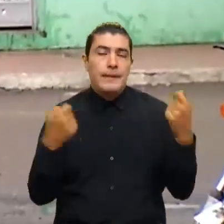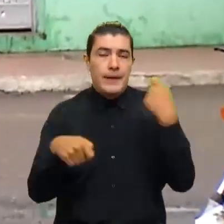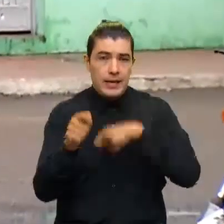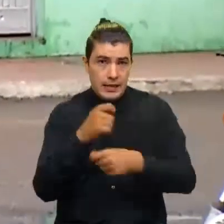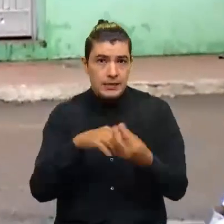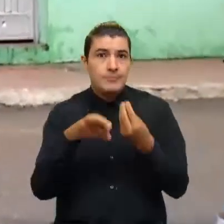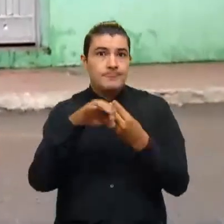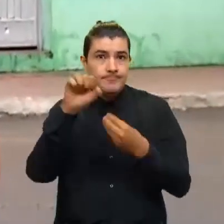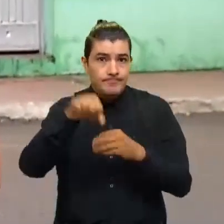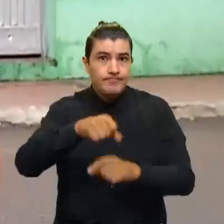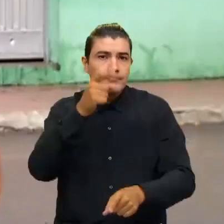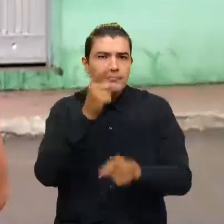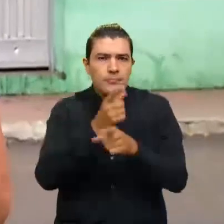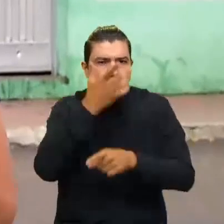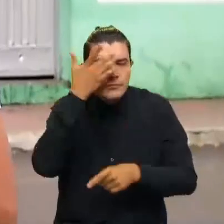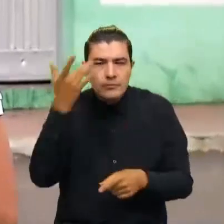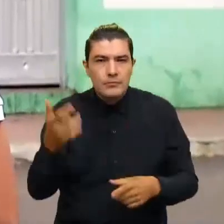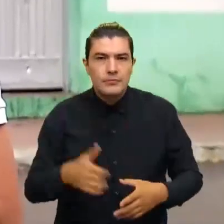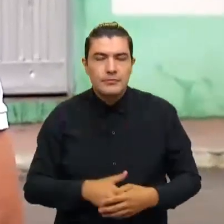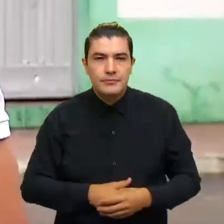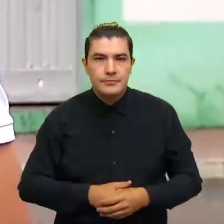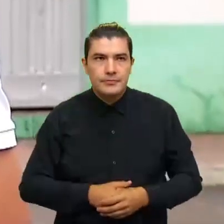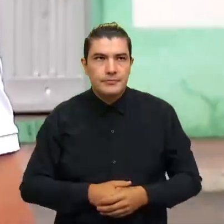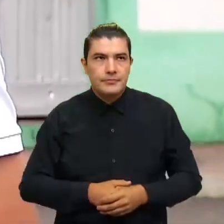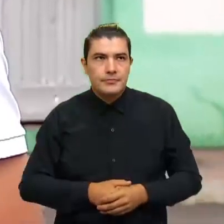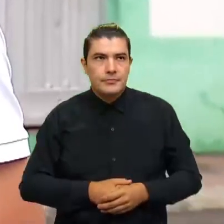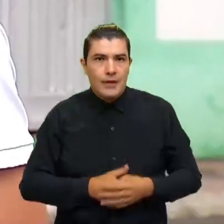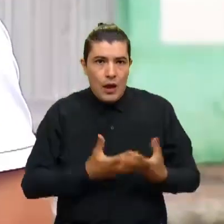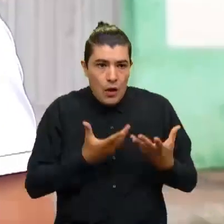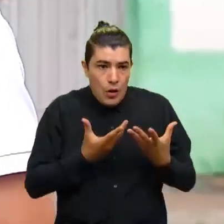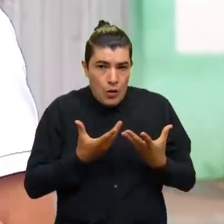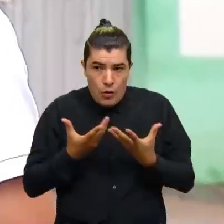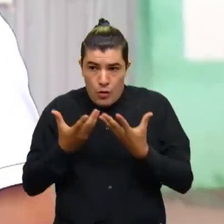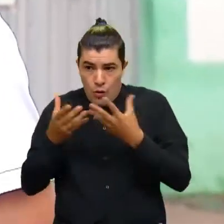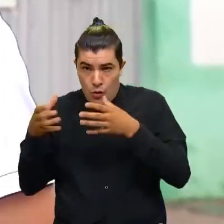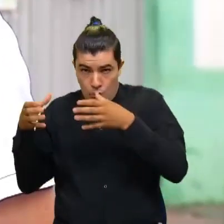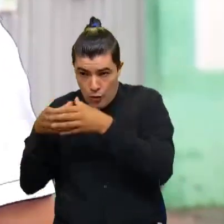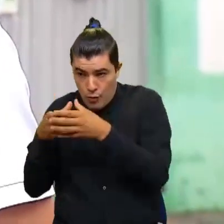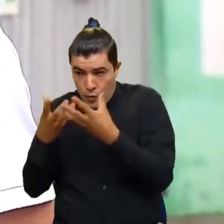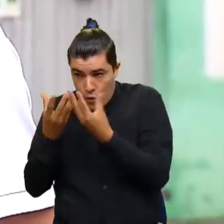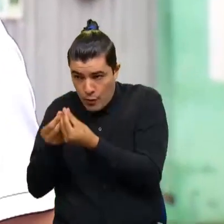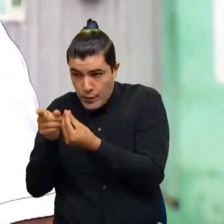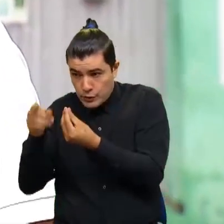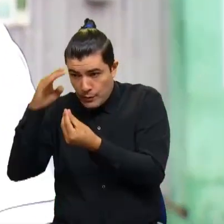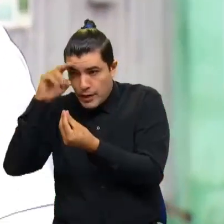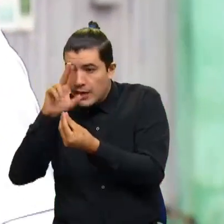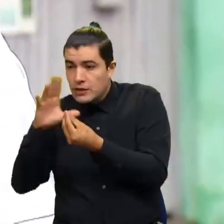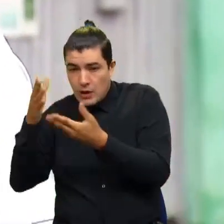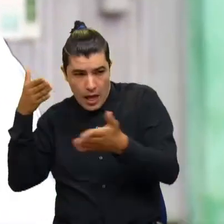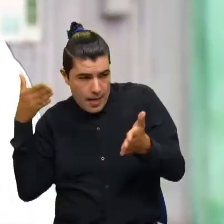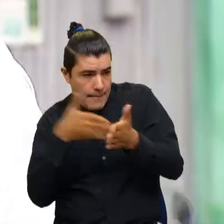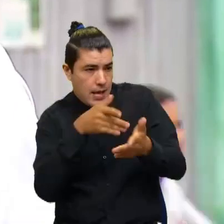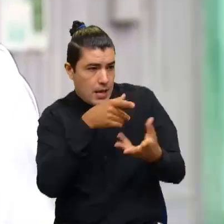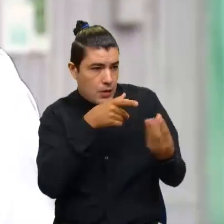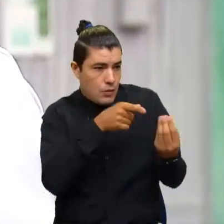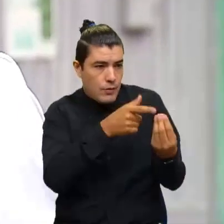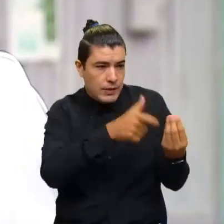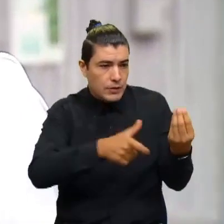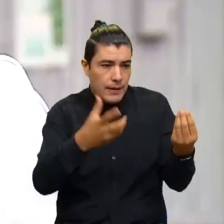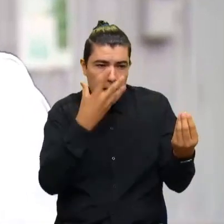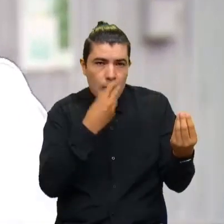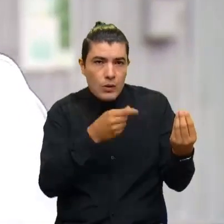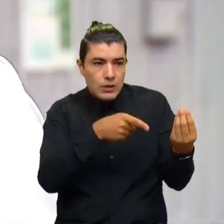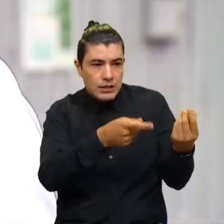microtráfico, precisamente porque no hay un pie de fuerza que los ataque, porque no hay un trabajo de inteligencia que vuelva a desarticular esas líneas que